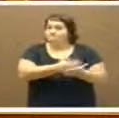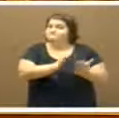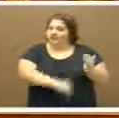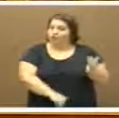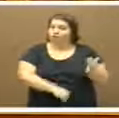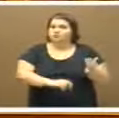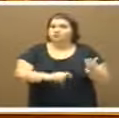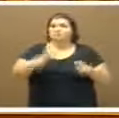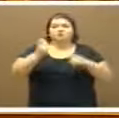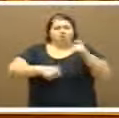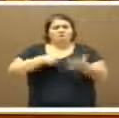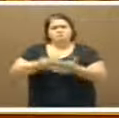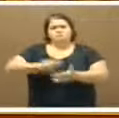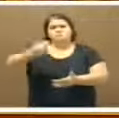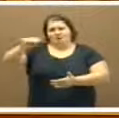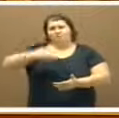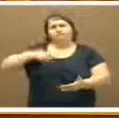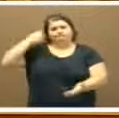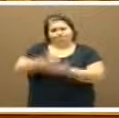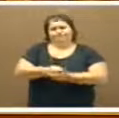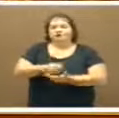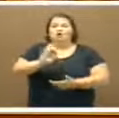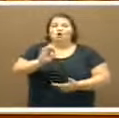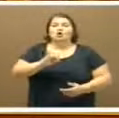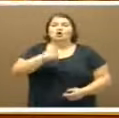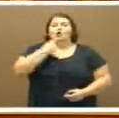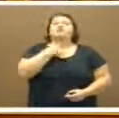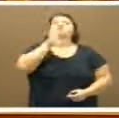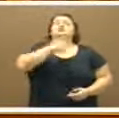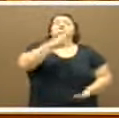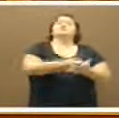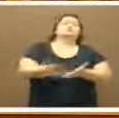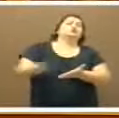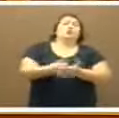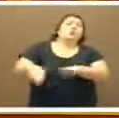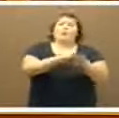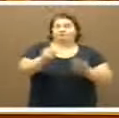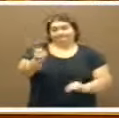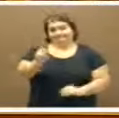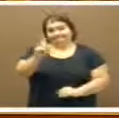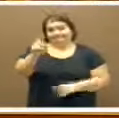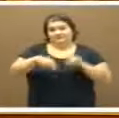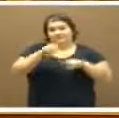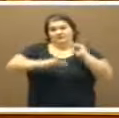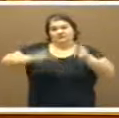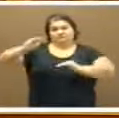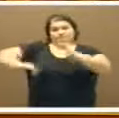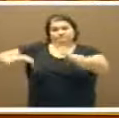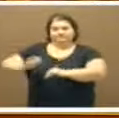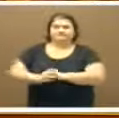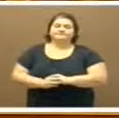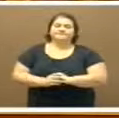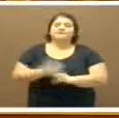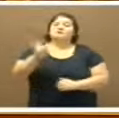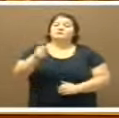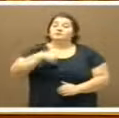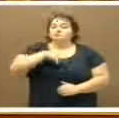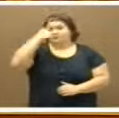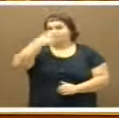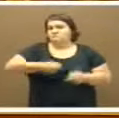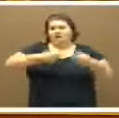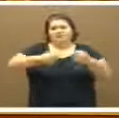a quien se les puede subir. Los impuestos no son una cosa en blanco y negro que digo sí, no, no o sí. Y en eso podemos entrar y podemos naturalmente asumir que hay que